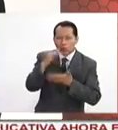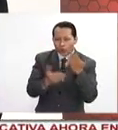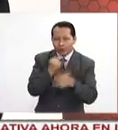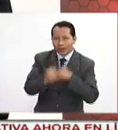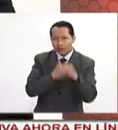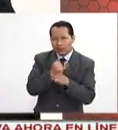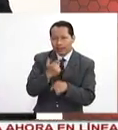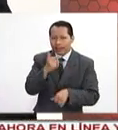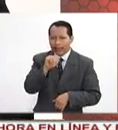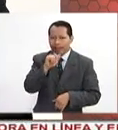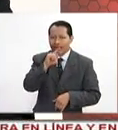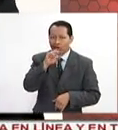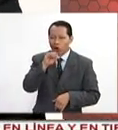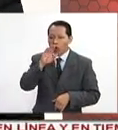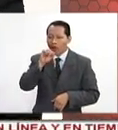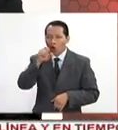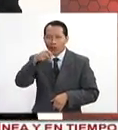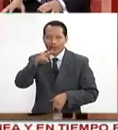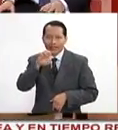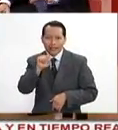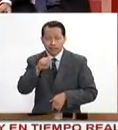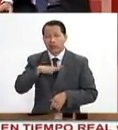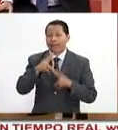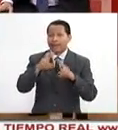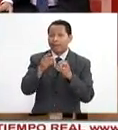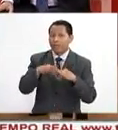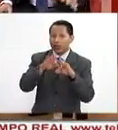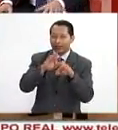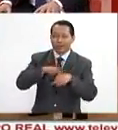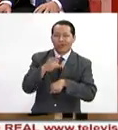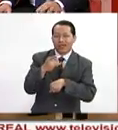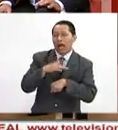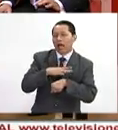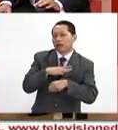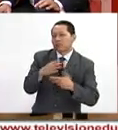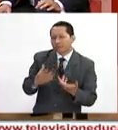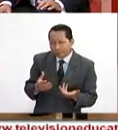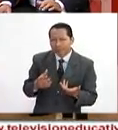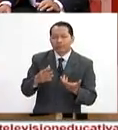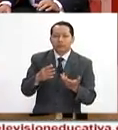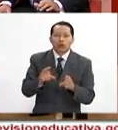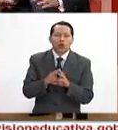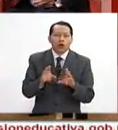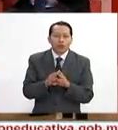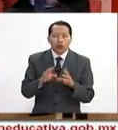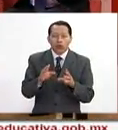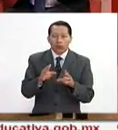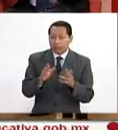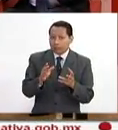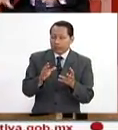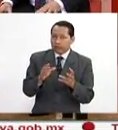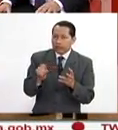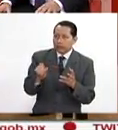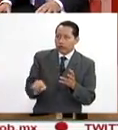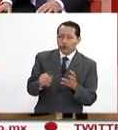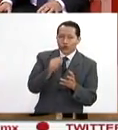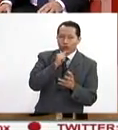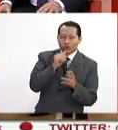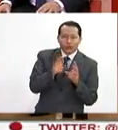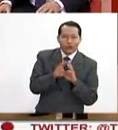Internacionales Gilberto Bosques. Hablaremos de un tema muy importante. Se desarrolló de manera pues aún muy paradójica